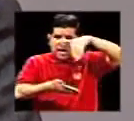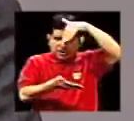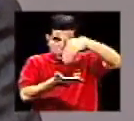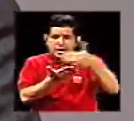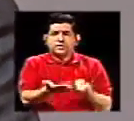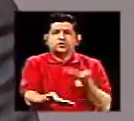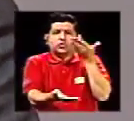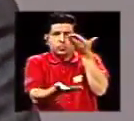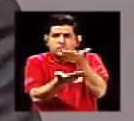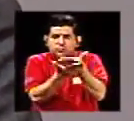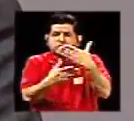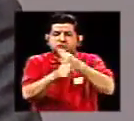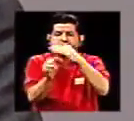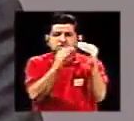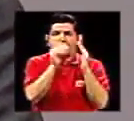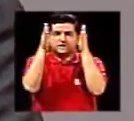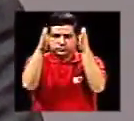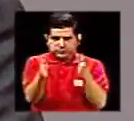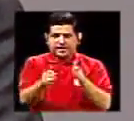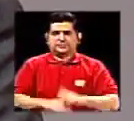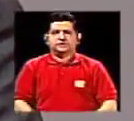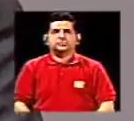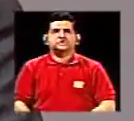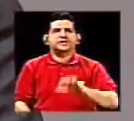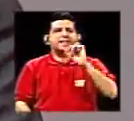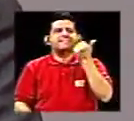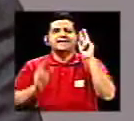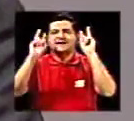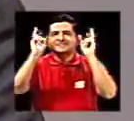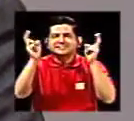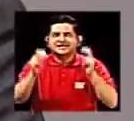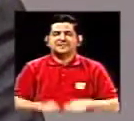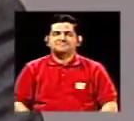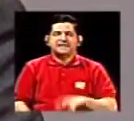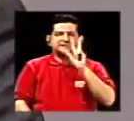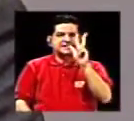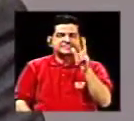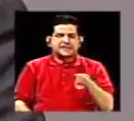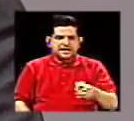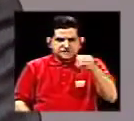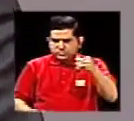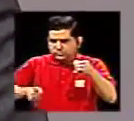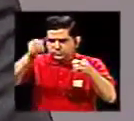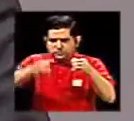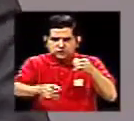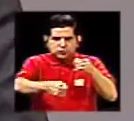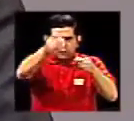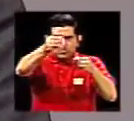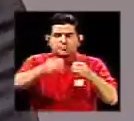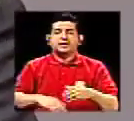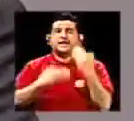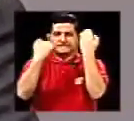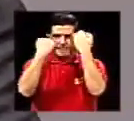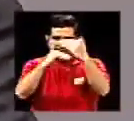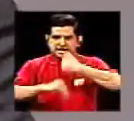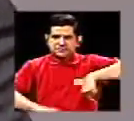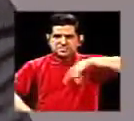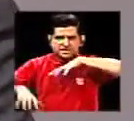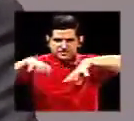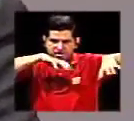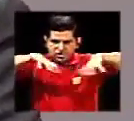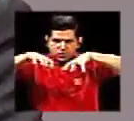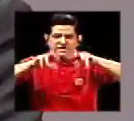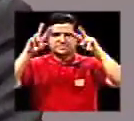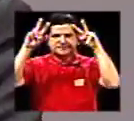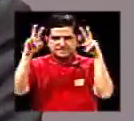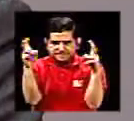en la propuesta que hicimos a la ciudadanía. Uh-huh. Esos 10 temas, esos 3 pilares, parece que nosotros son el límite en que nos debemos mover. Uh-huh. Temas